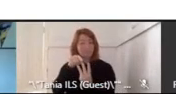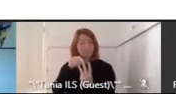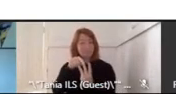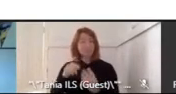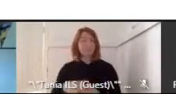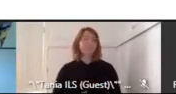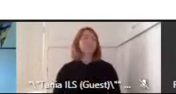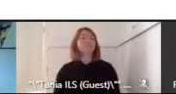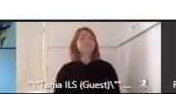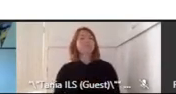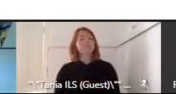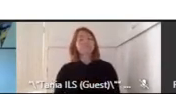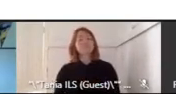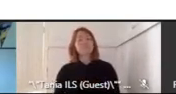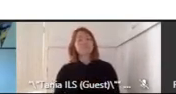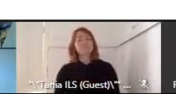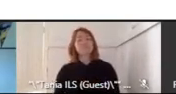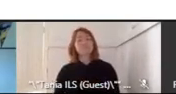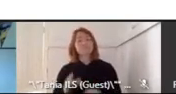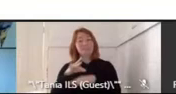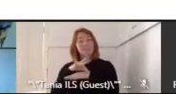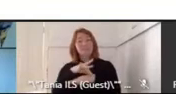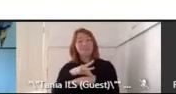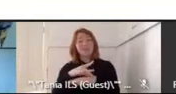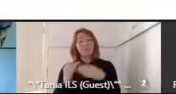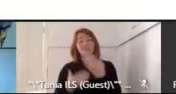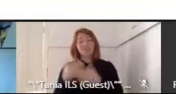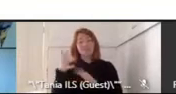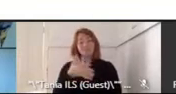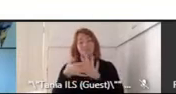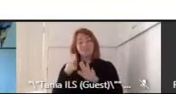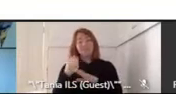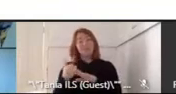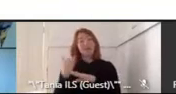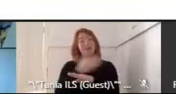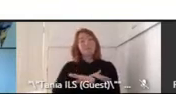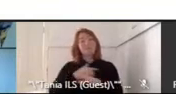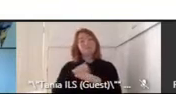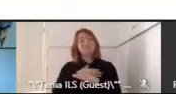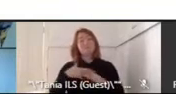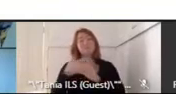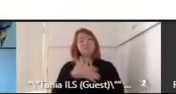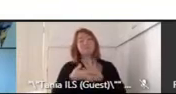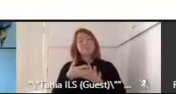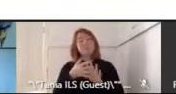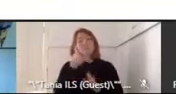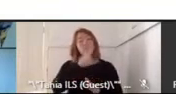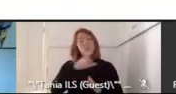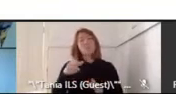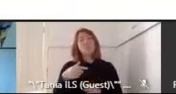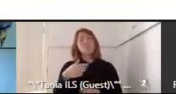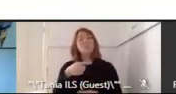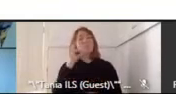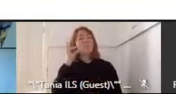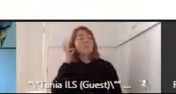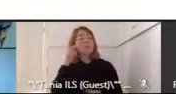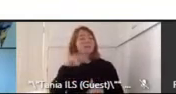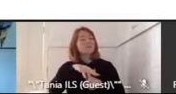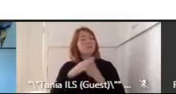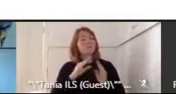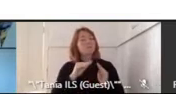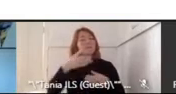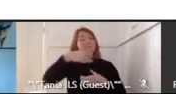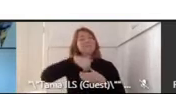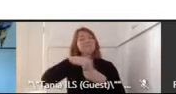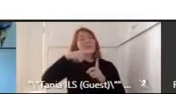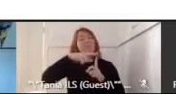Pero antes de hablar de la guía, voy a hablaros de la situación de las mujeres en física. Dentro de las ciencias,